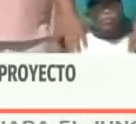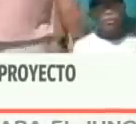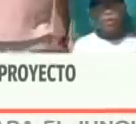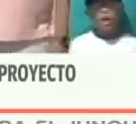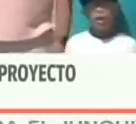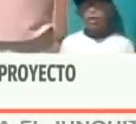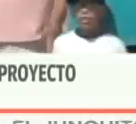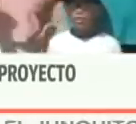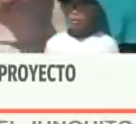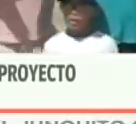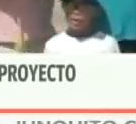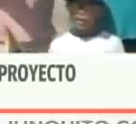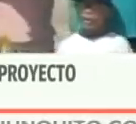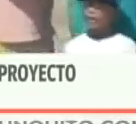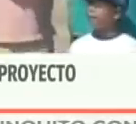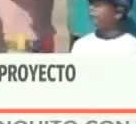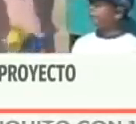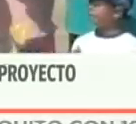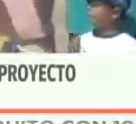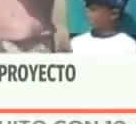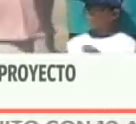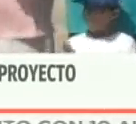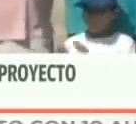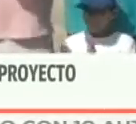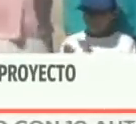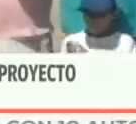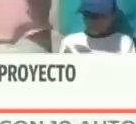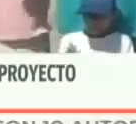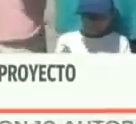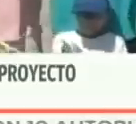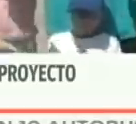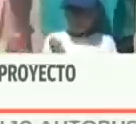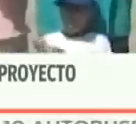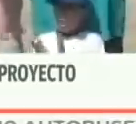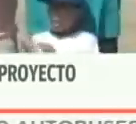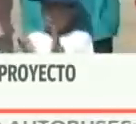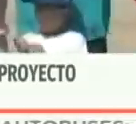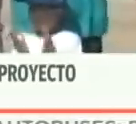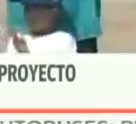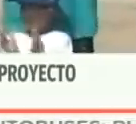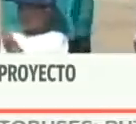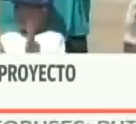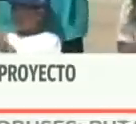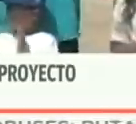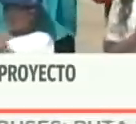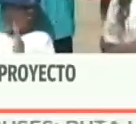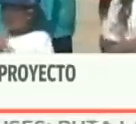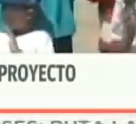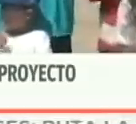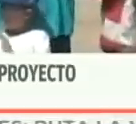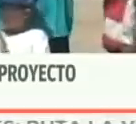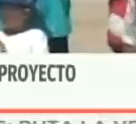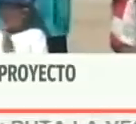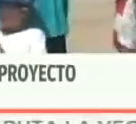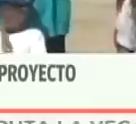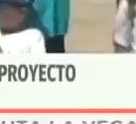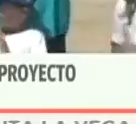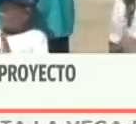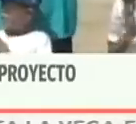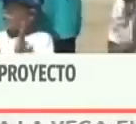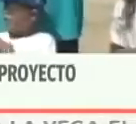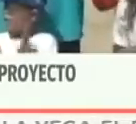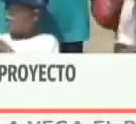pedido. Gracias, señor presidente. Bueno, y así como en el llano se dice que producir es vencer, desde Cumaná decimos